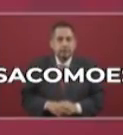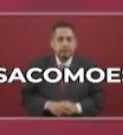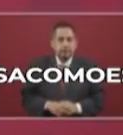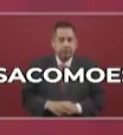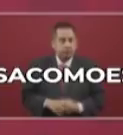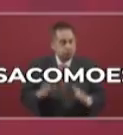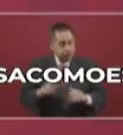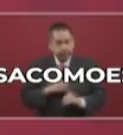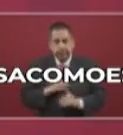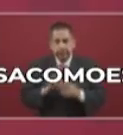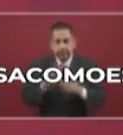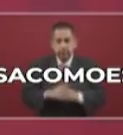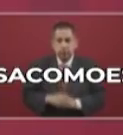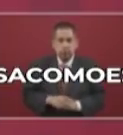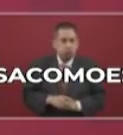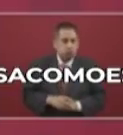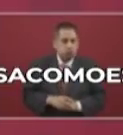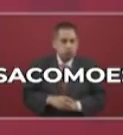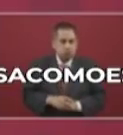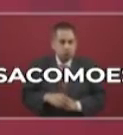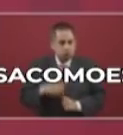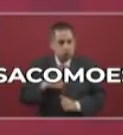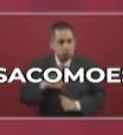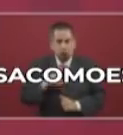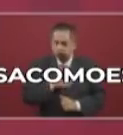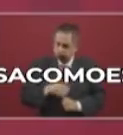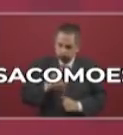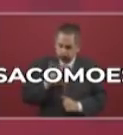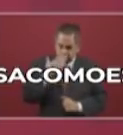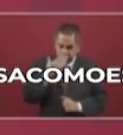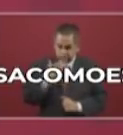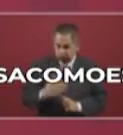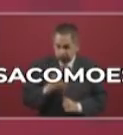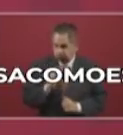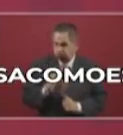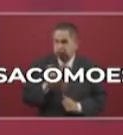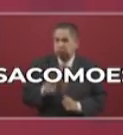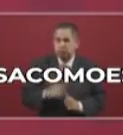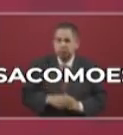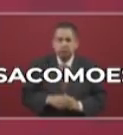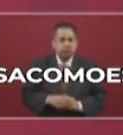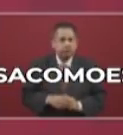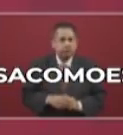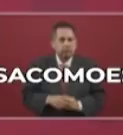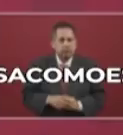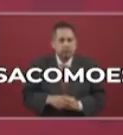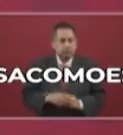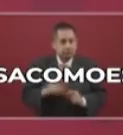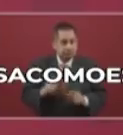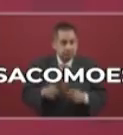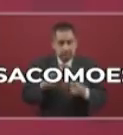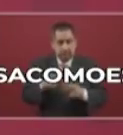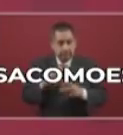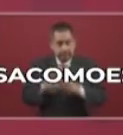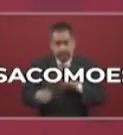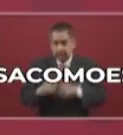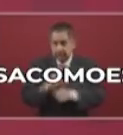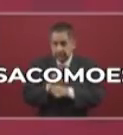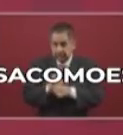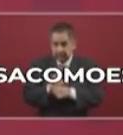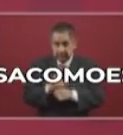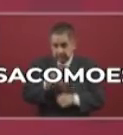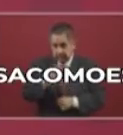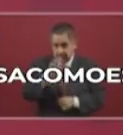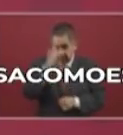celebro el que se esté dando. Está un ejercicio diario, entonces los periodistas le preguntan de